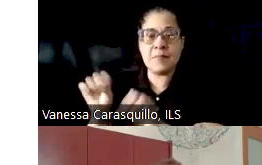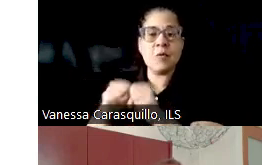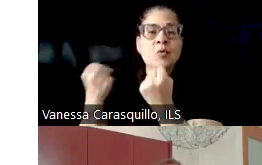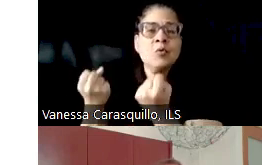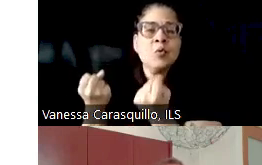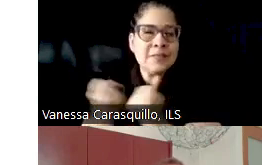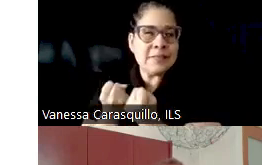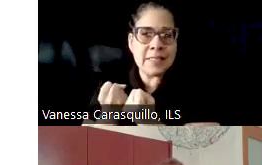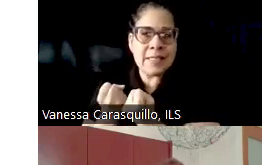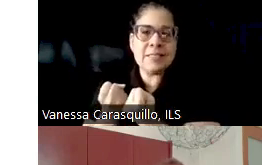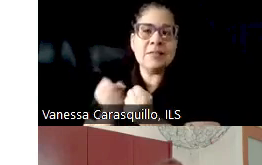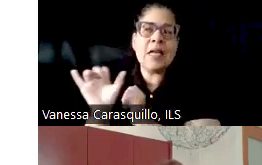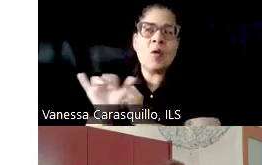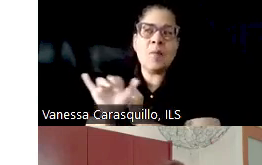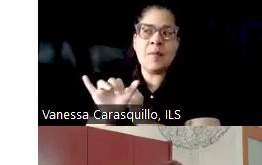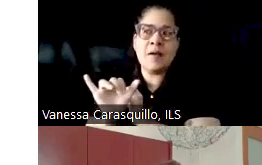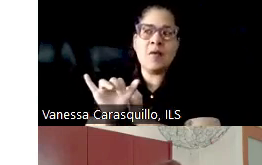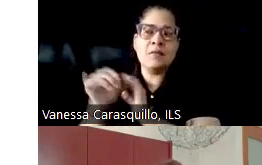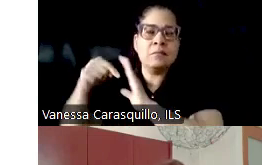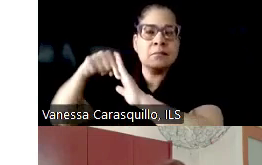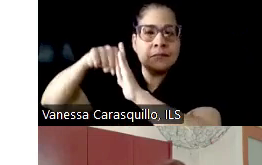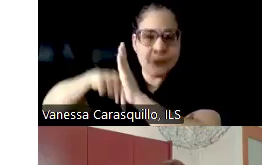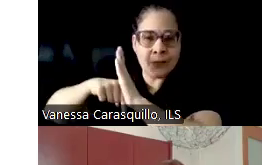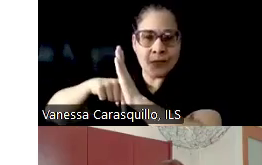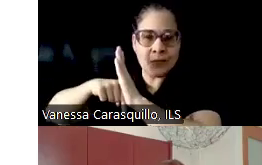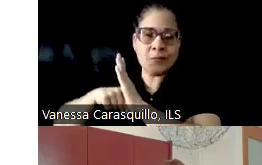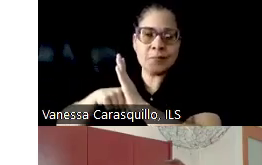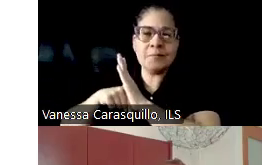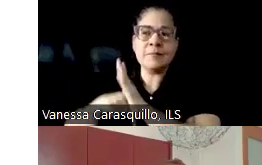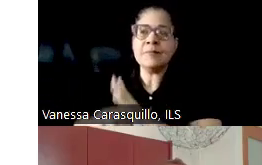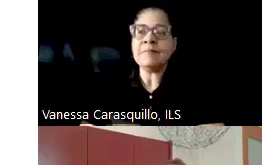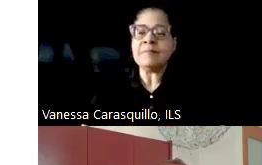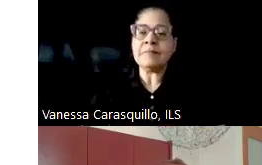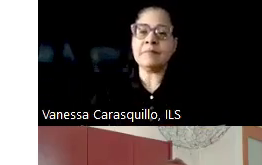que también hay algo más allá de algo social aprendido.